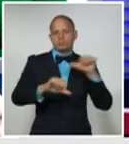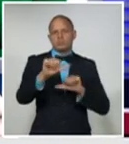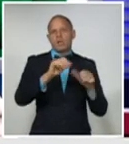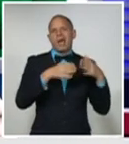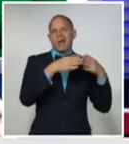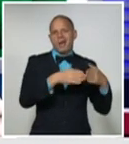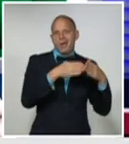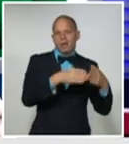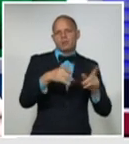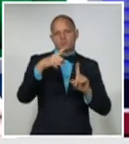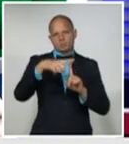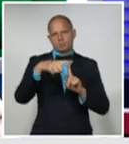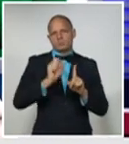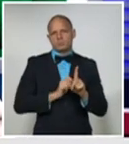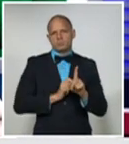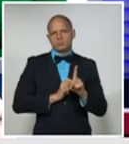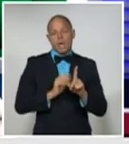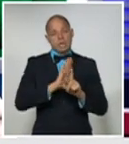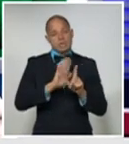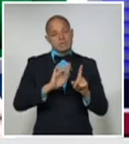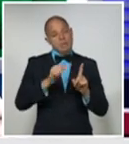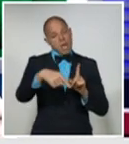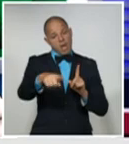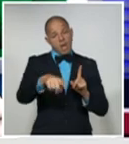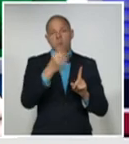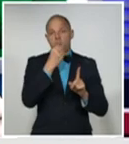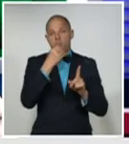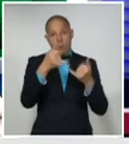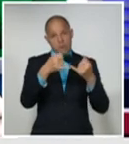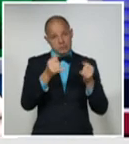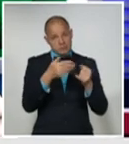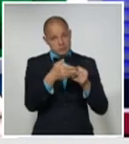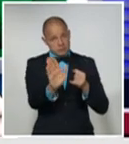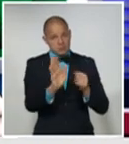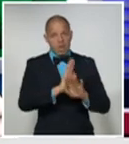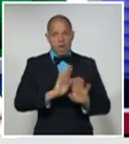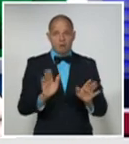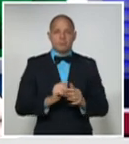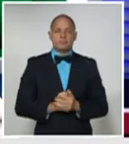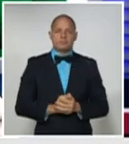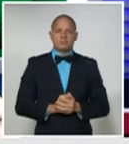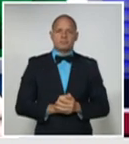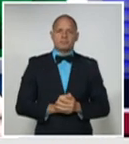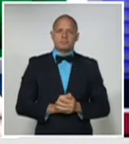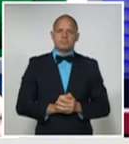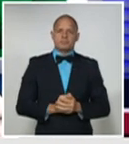son los que debemos de inaugurar en los próximos días, en la próxima semana.